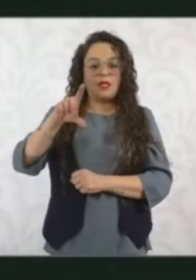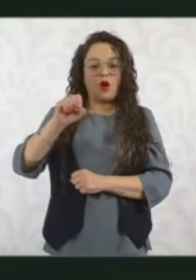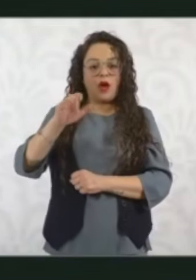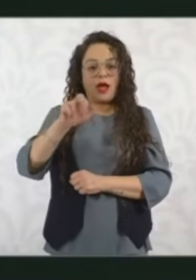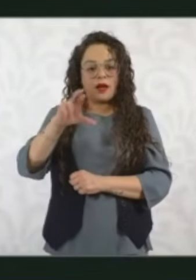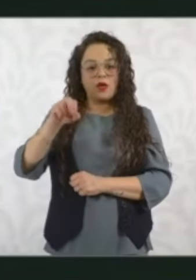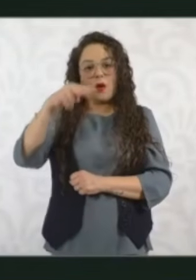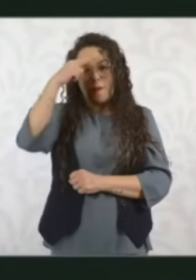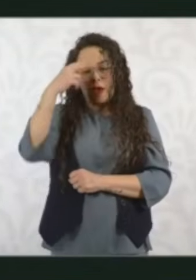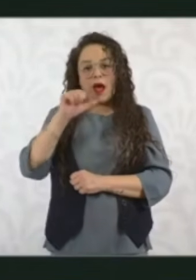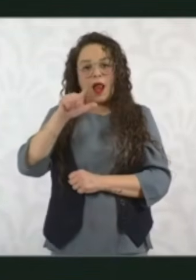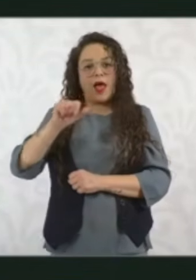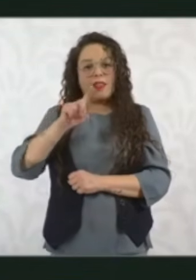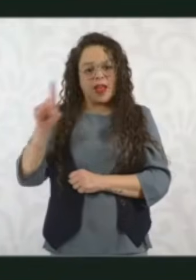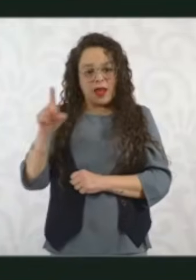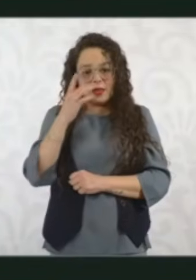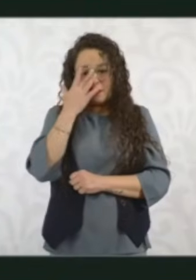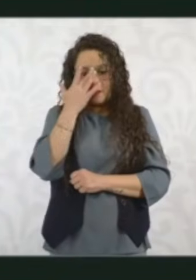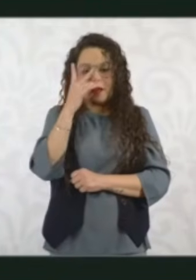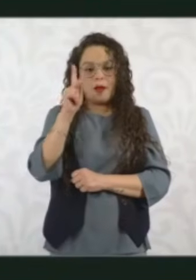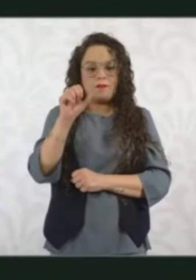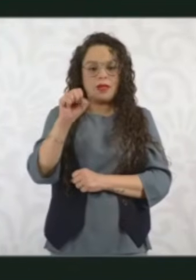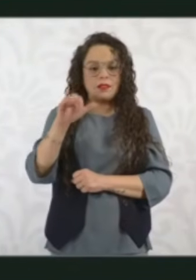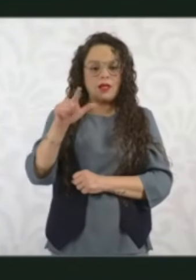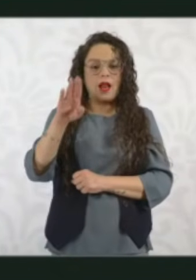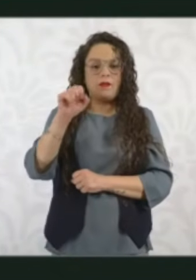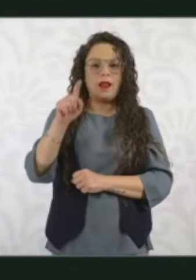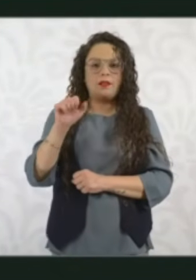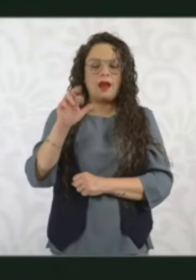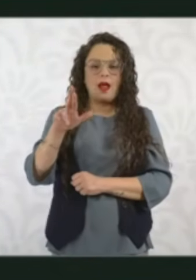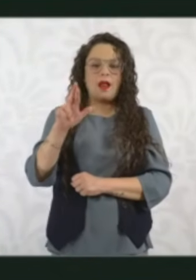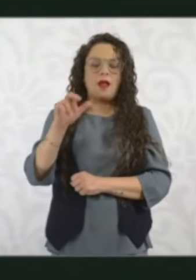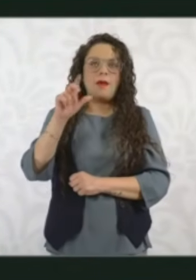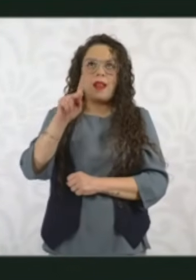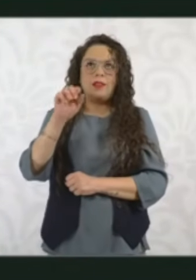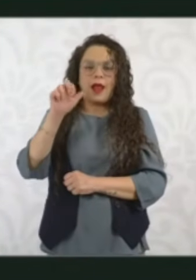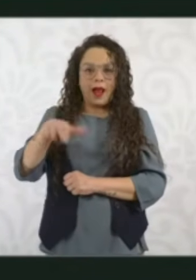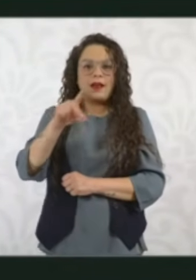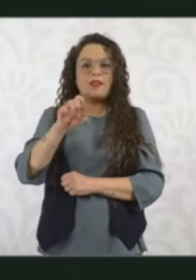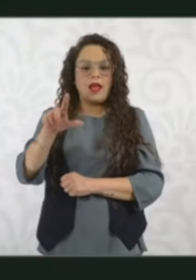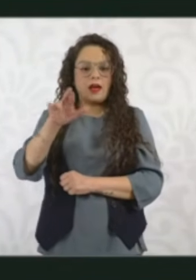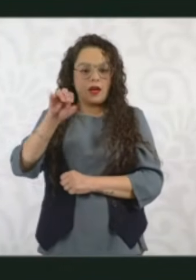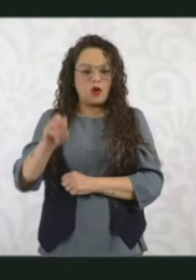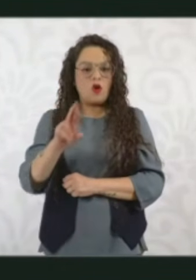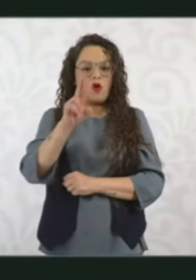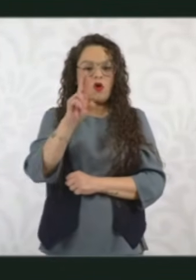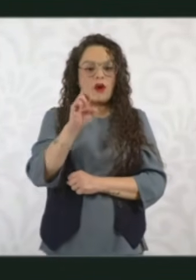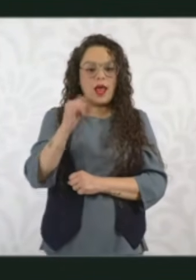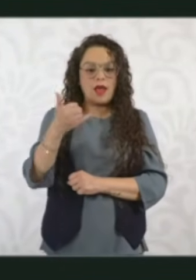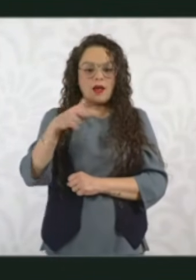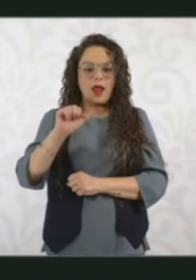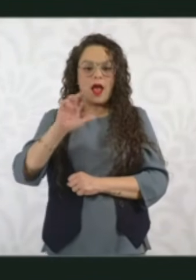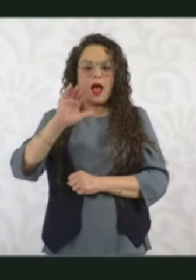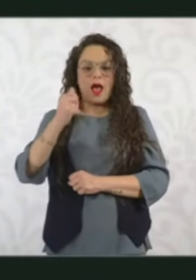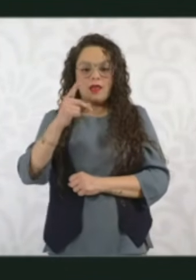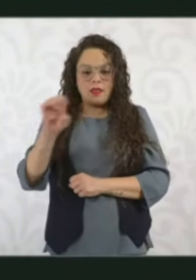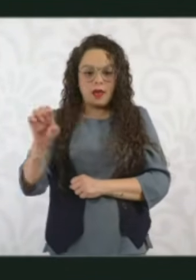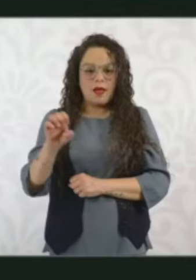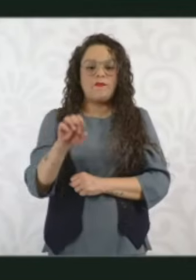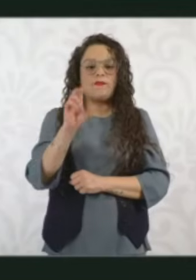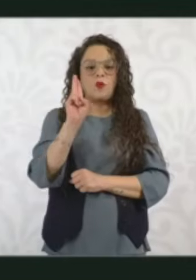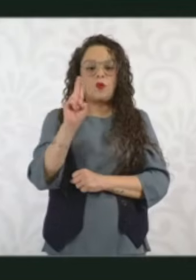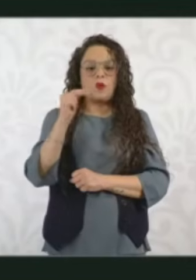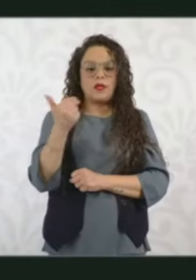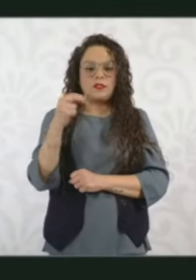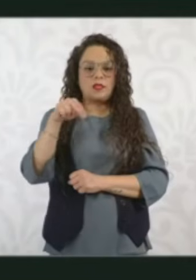a la Derecha, Pascal Beltrán del Río, Reina Jaide, UNH Plus, Leo Zuckerman,